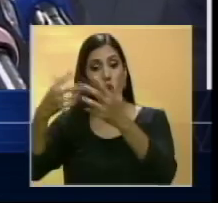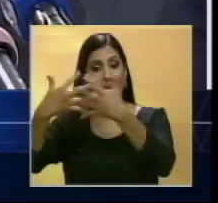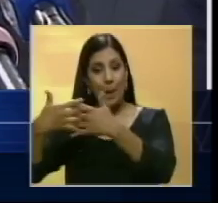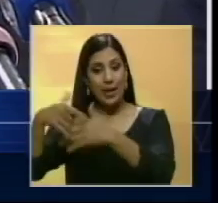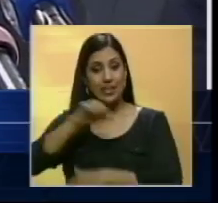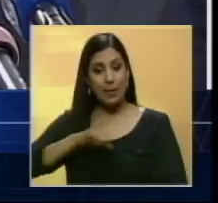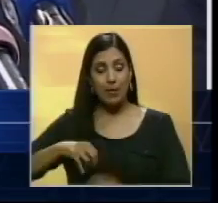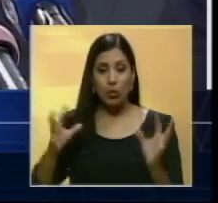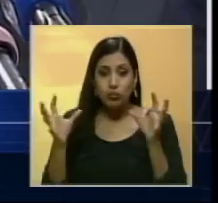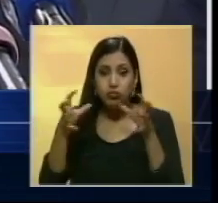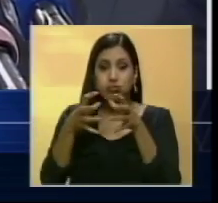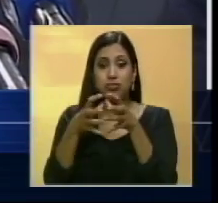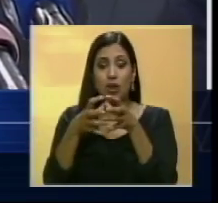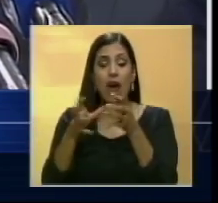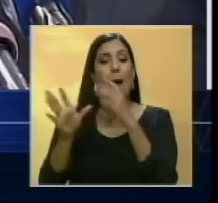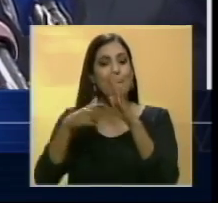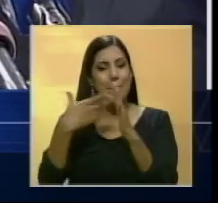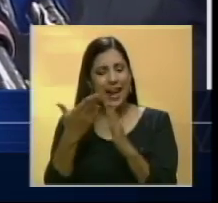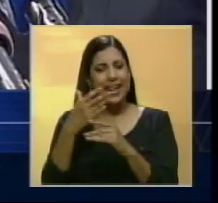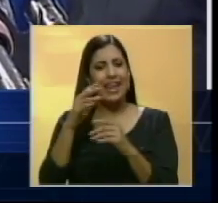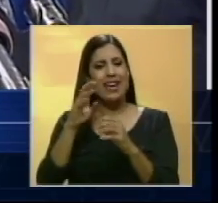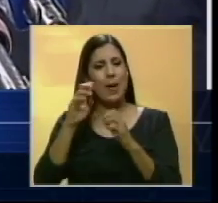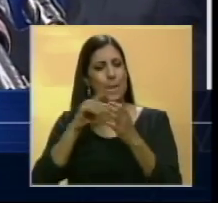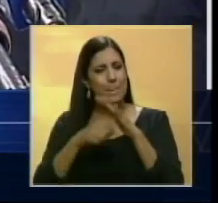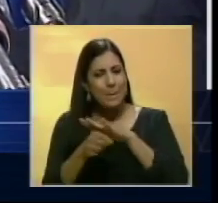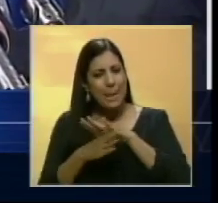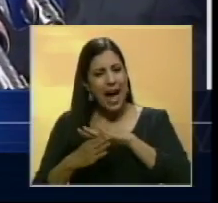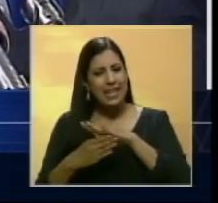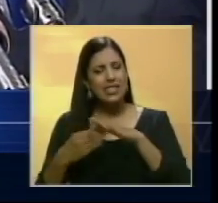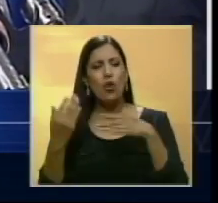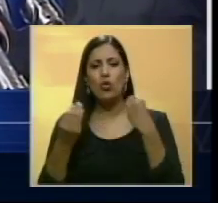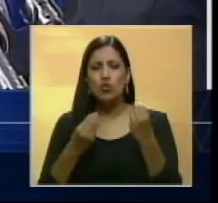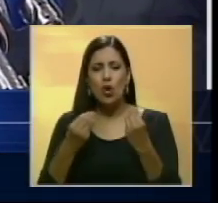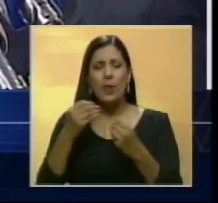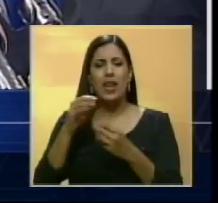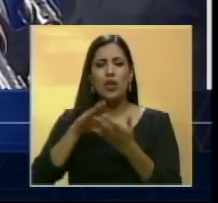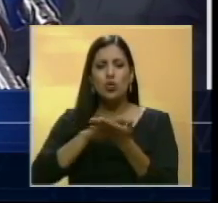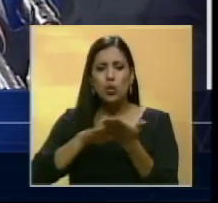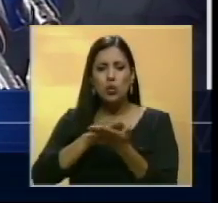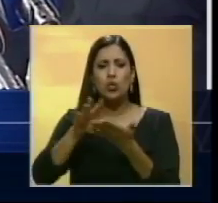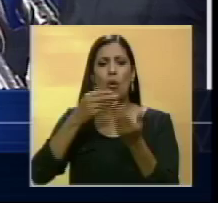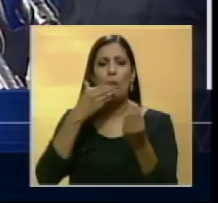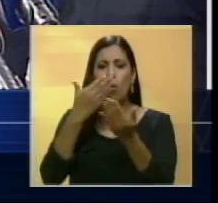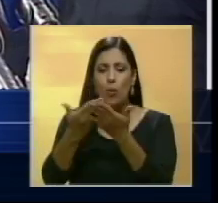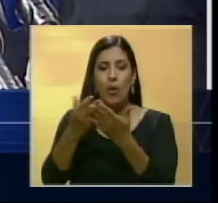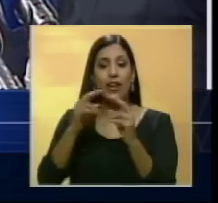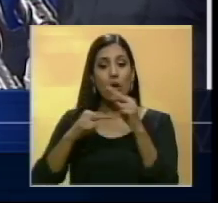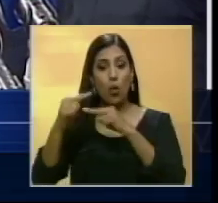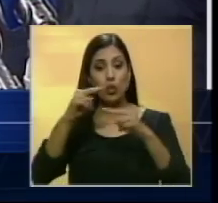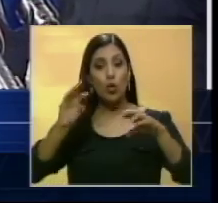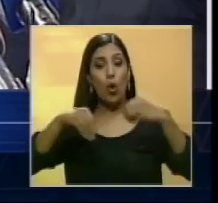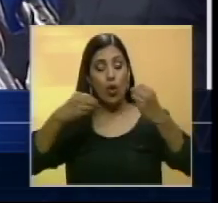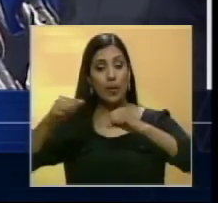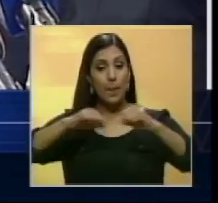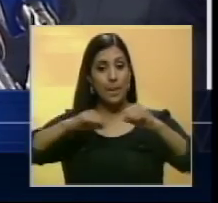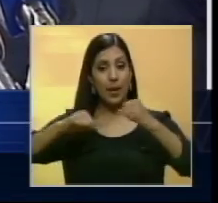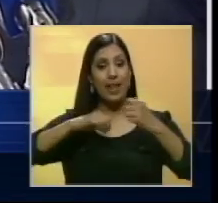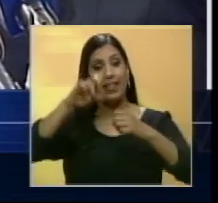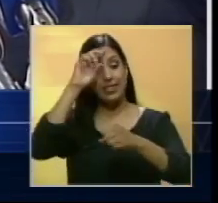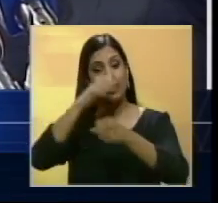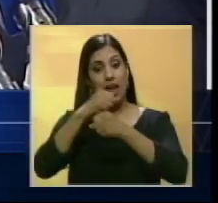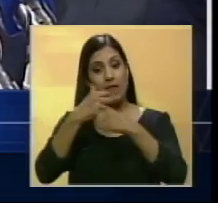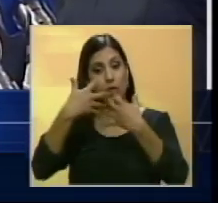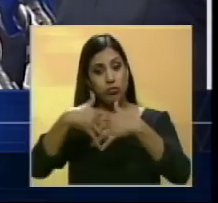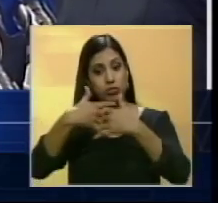empresarios lleguemos a consensos básicos sobre la reforma que puede contribuir a reactivar el